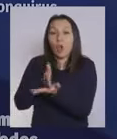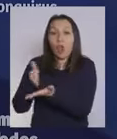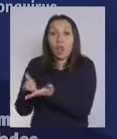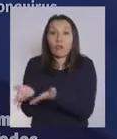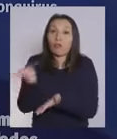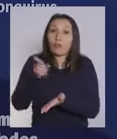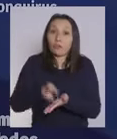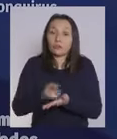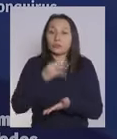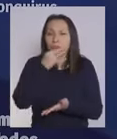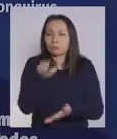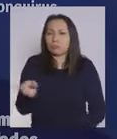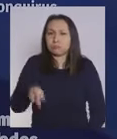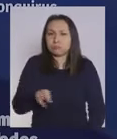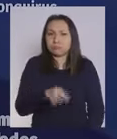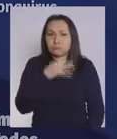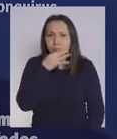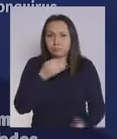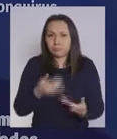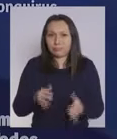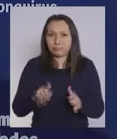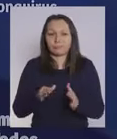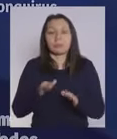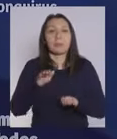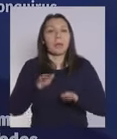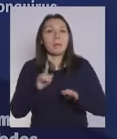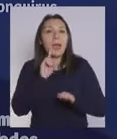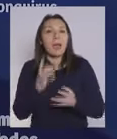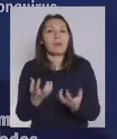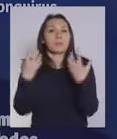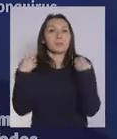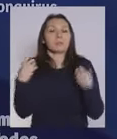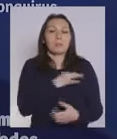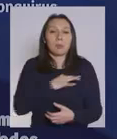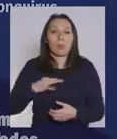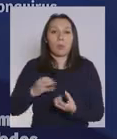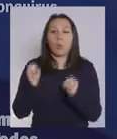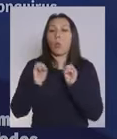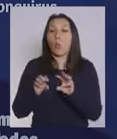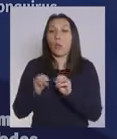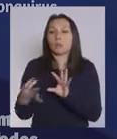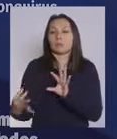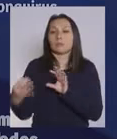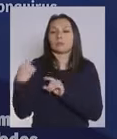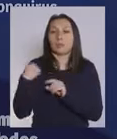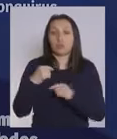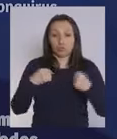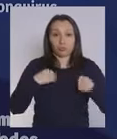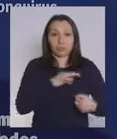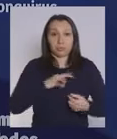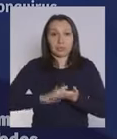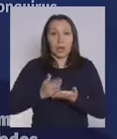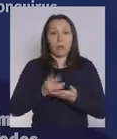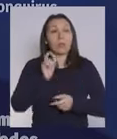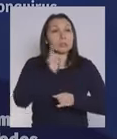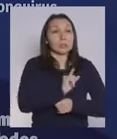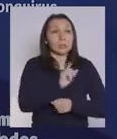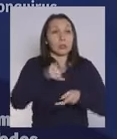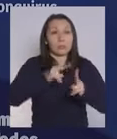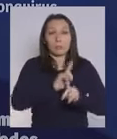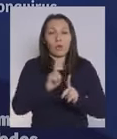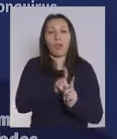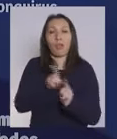lo he dicho en repetidas oportunidades, depende del Ministerio de Educación, no del Ministerio de Salud.